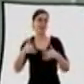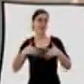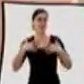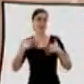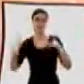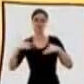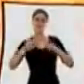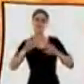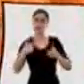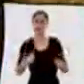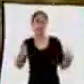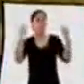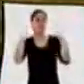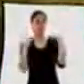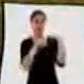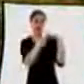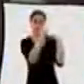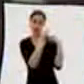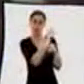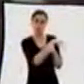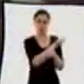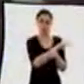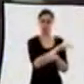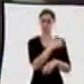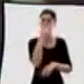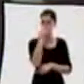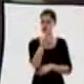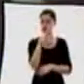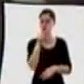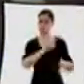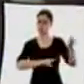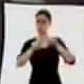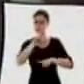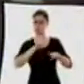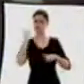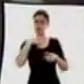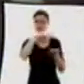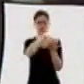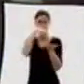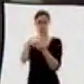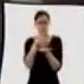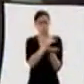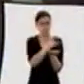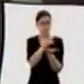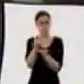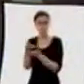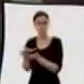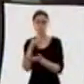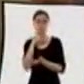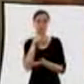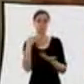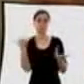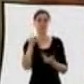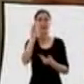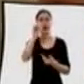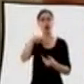ilusiones que tiene la responsabilidad de cargar con su hermano. Él es un chico muy conflictivo que ha sido expulsado de varios centros simplemente